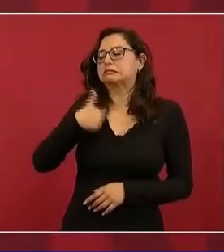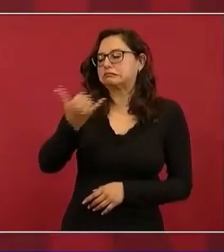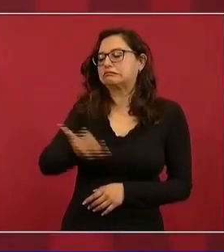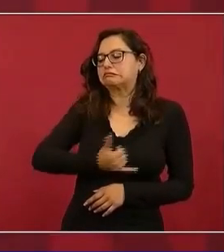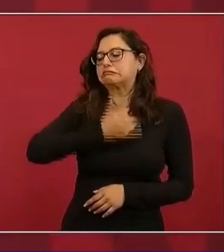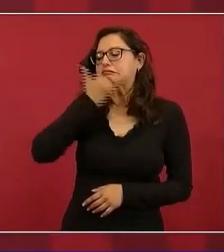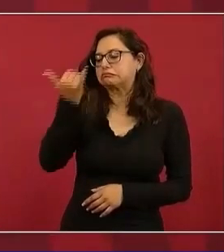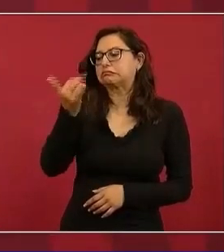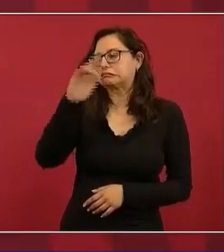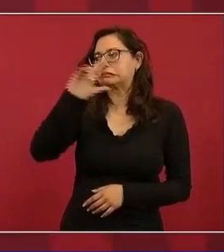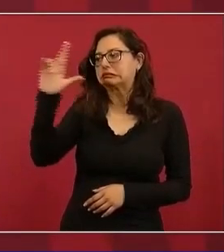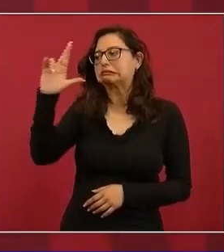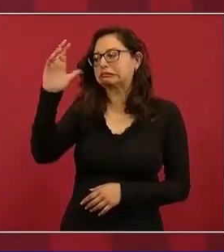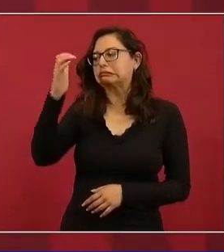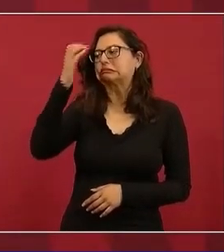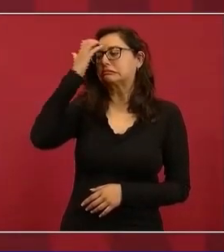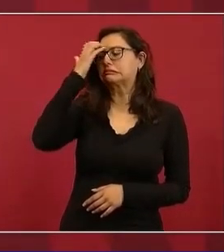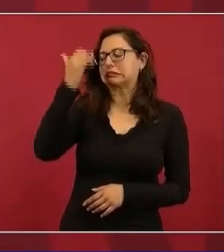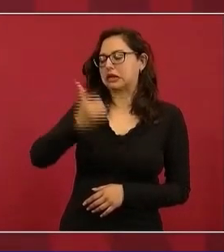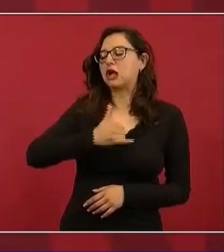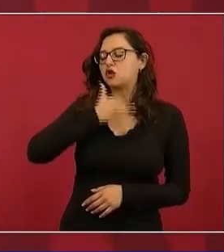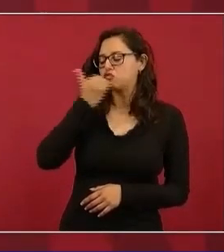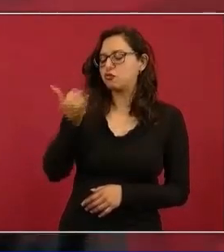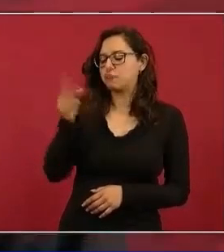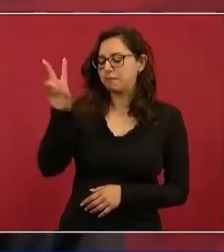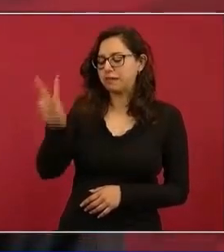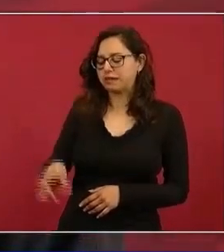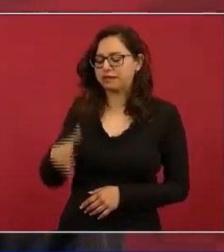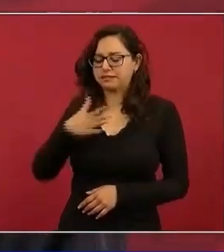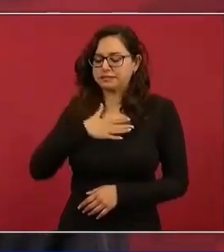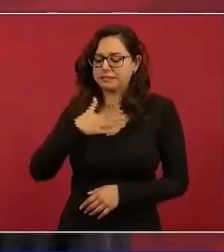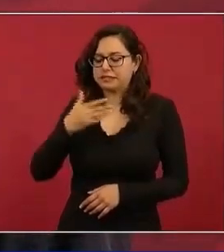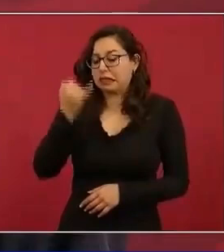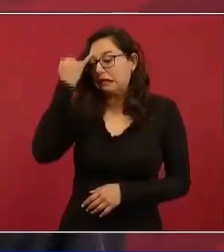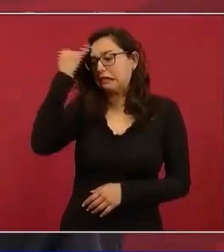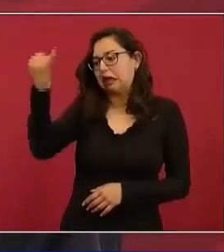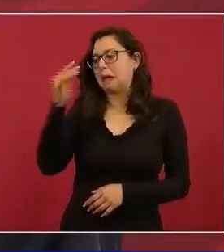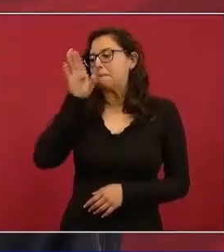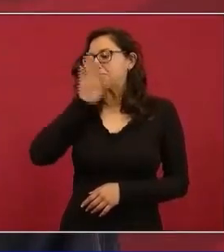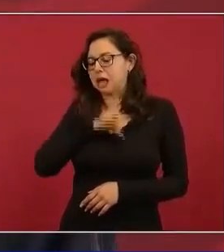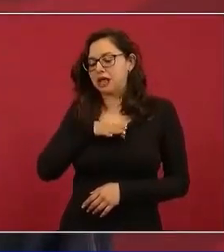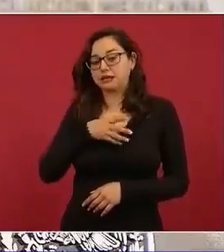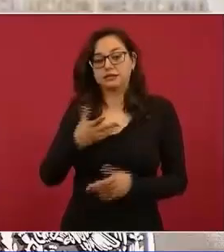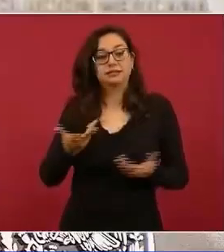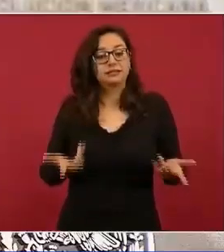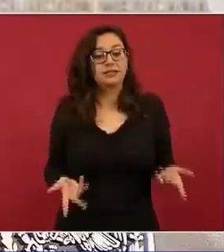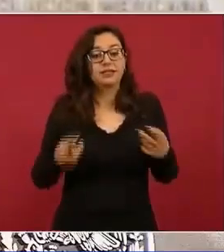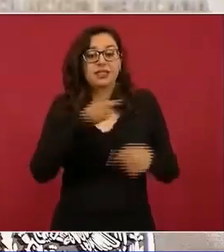o me obnubilé por mi conservadurismo, pero